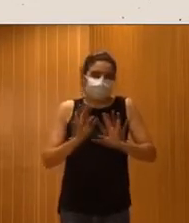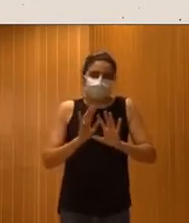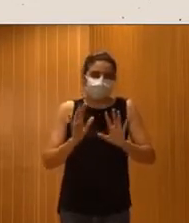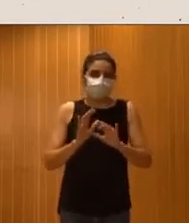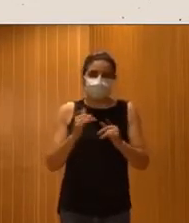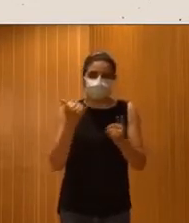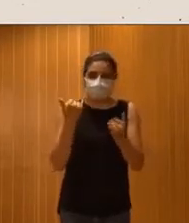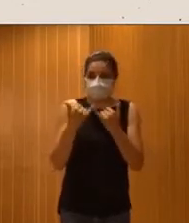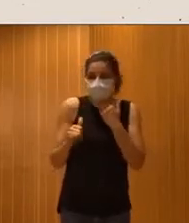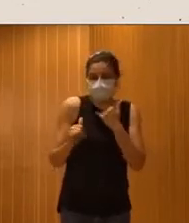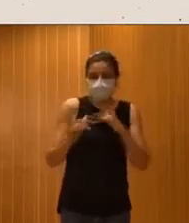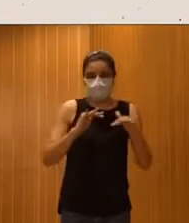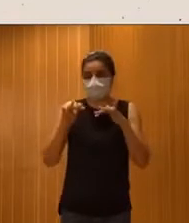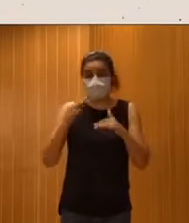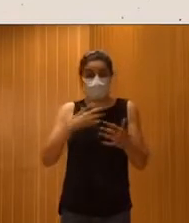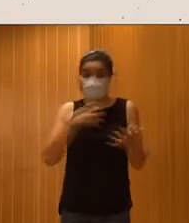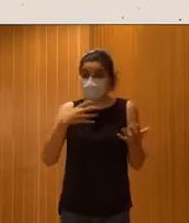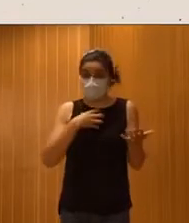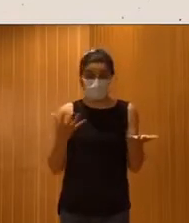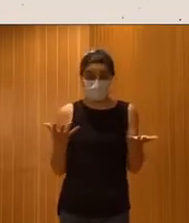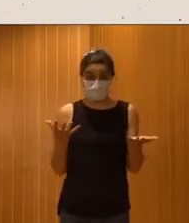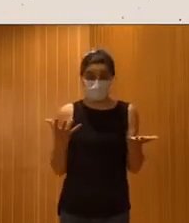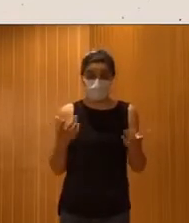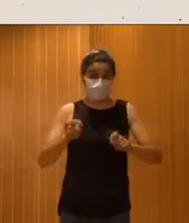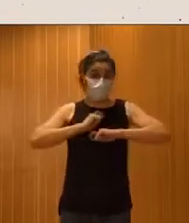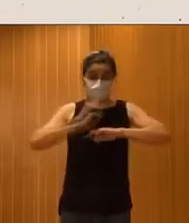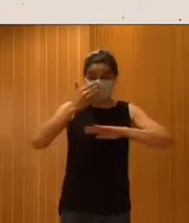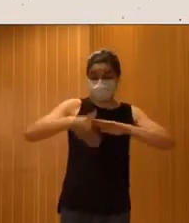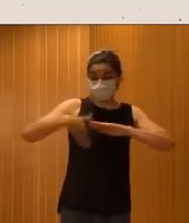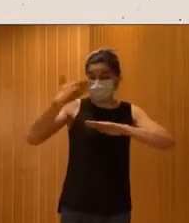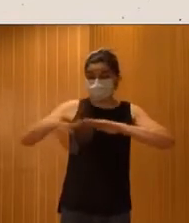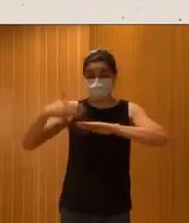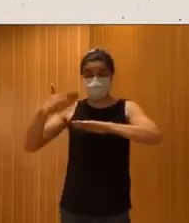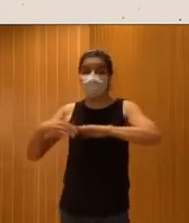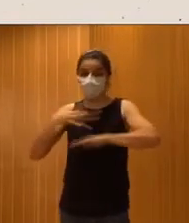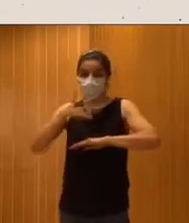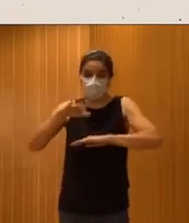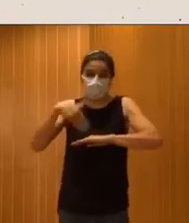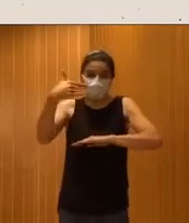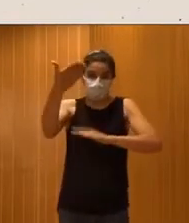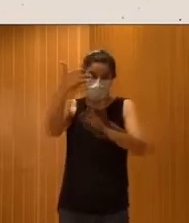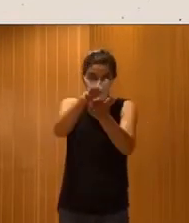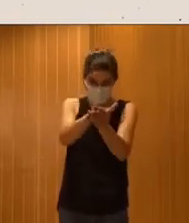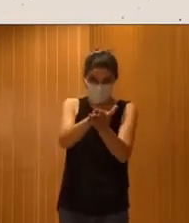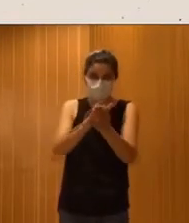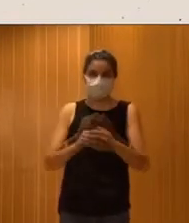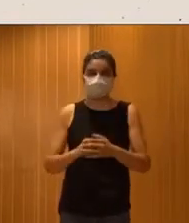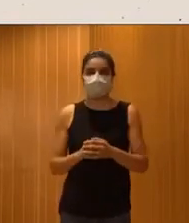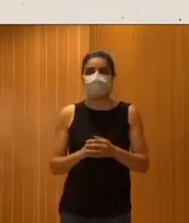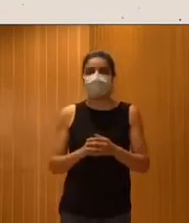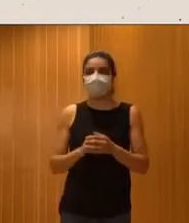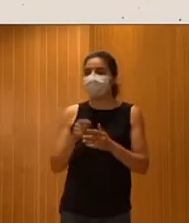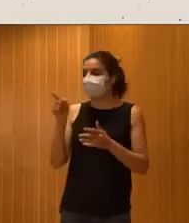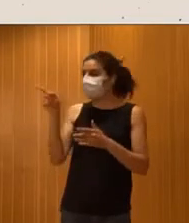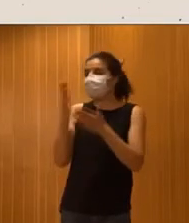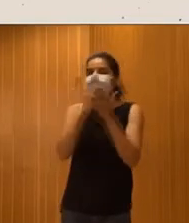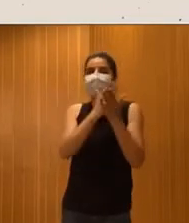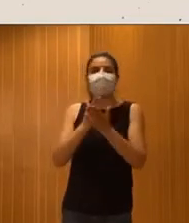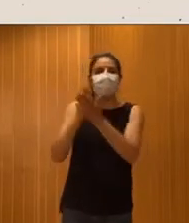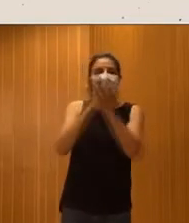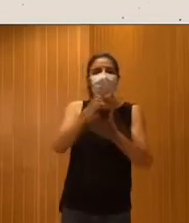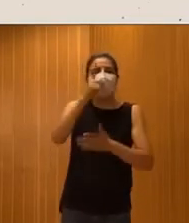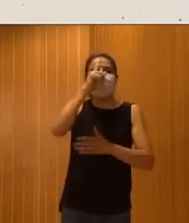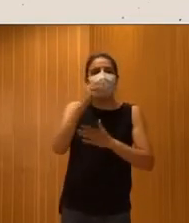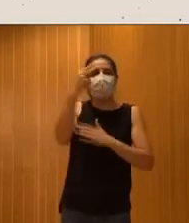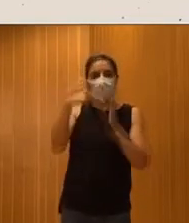tremendamente invalidante este síndrome y luego puede acabar con la muerte también. Este es un estudio que publicamos en el